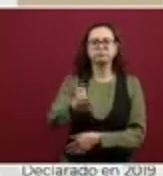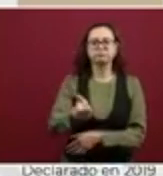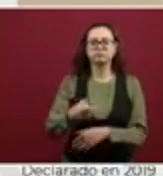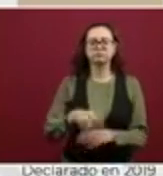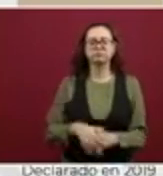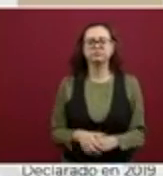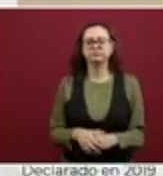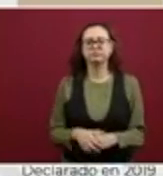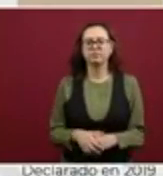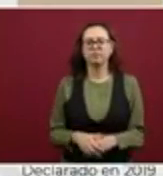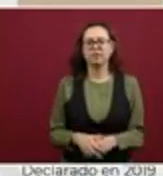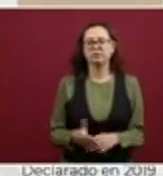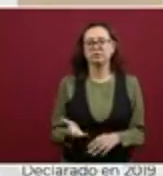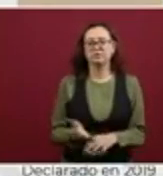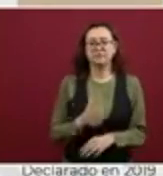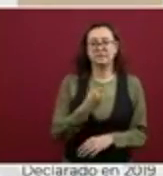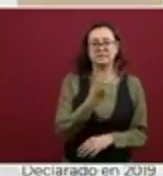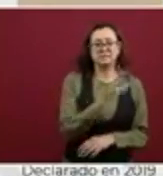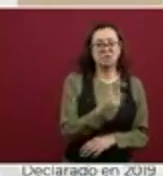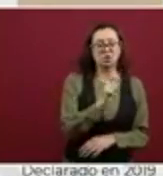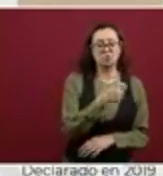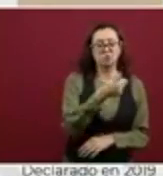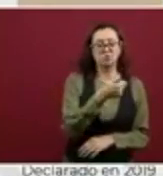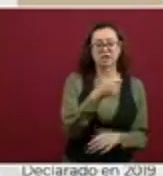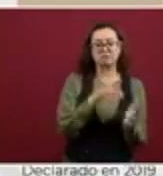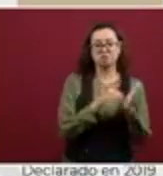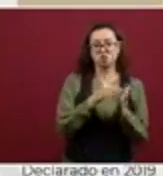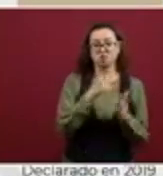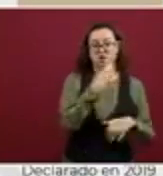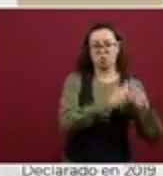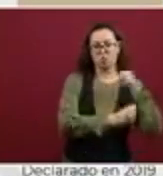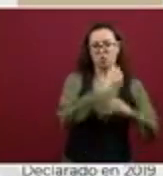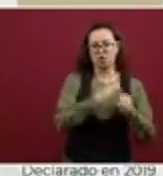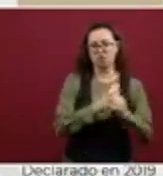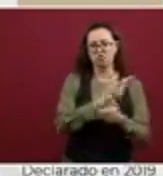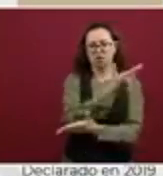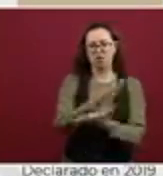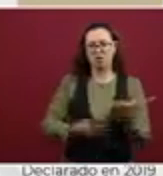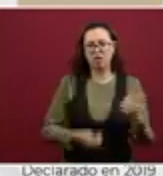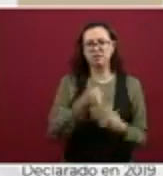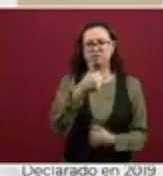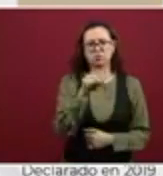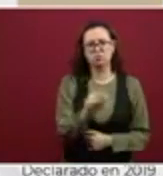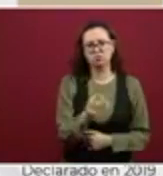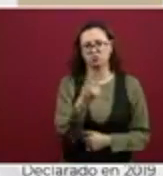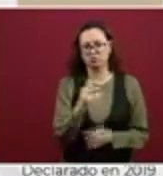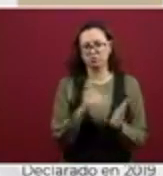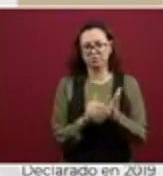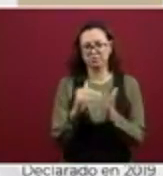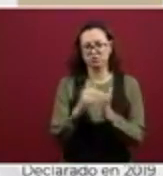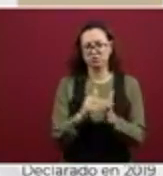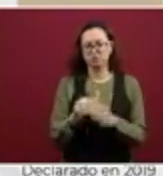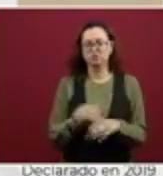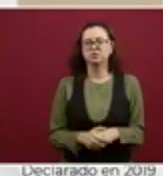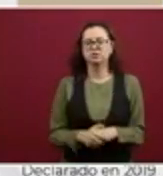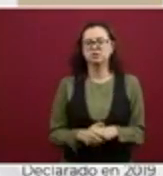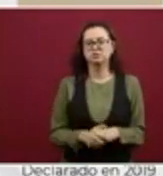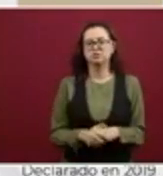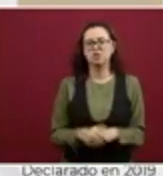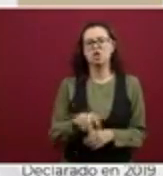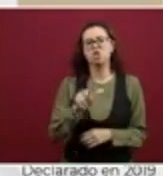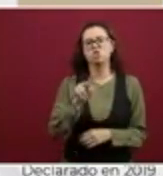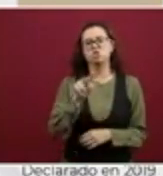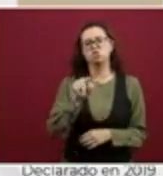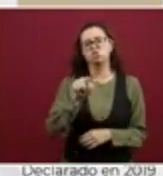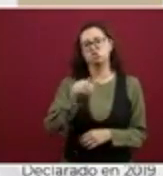De 5.6 millones pasamos a 6.2 millones de declaraciones. Y 12% más respecto